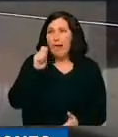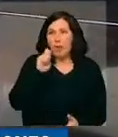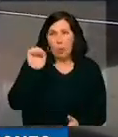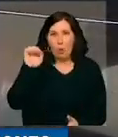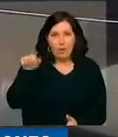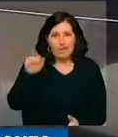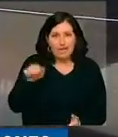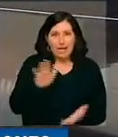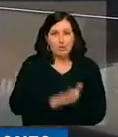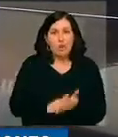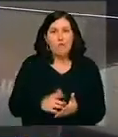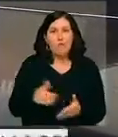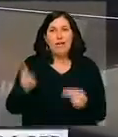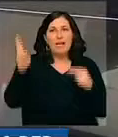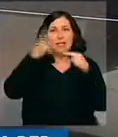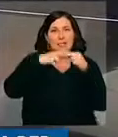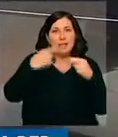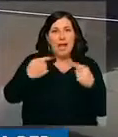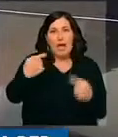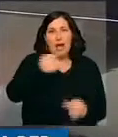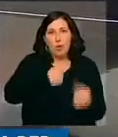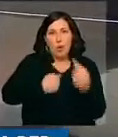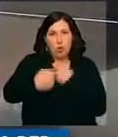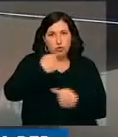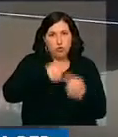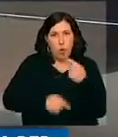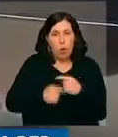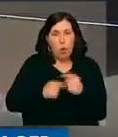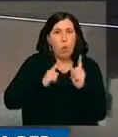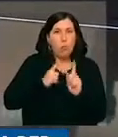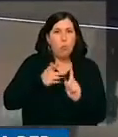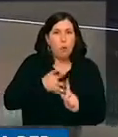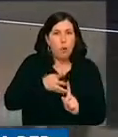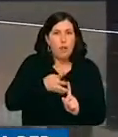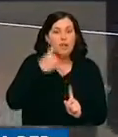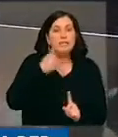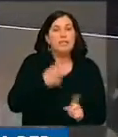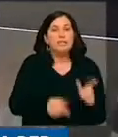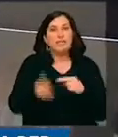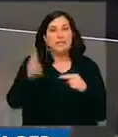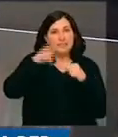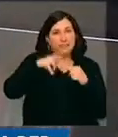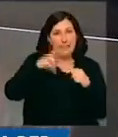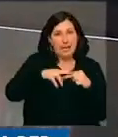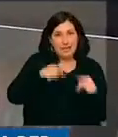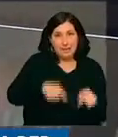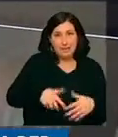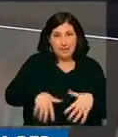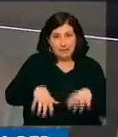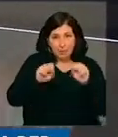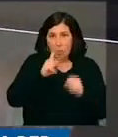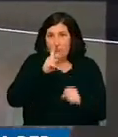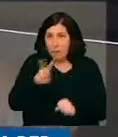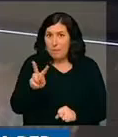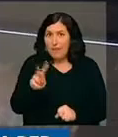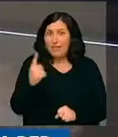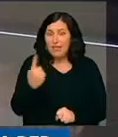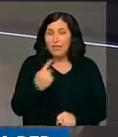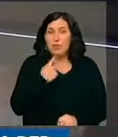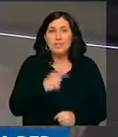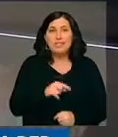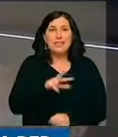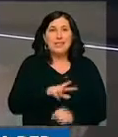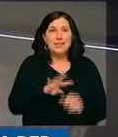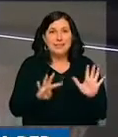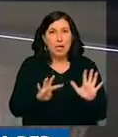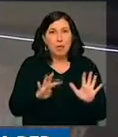en el ciberacoso, en el ciberbullying. Y en este sentido, el estudio, que fue hecho en el año 2021, señala que el 39%